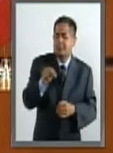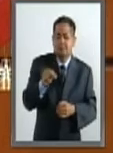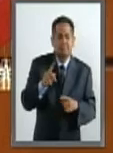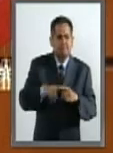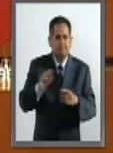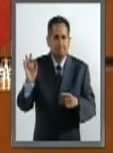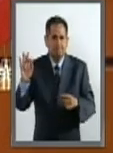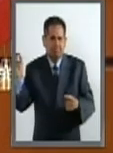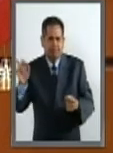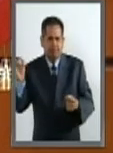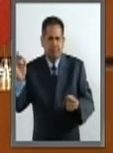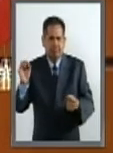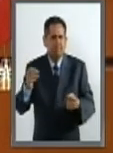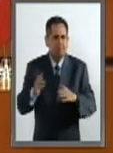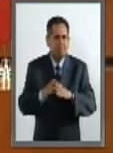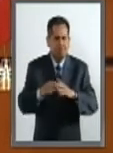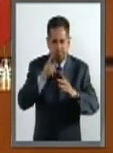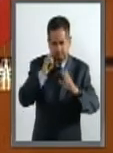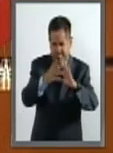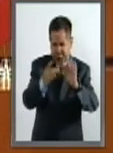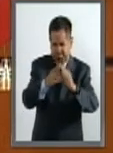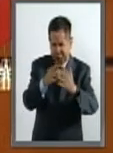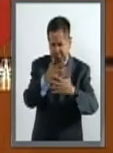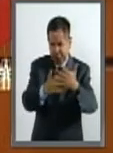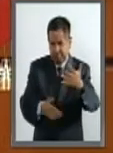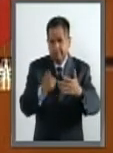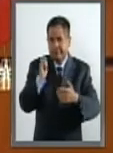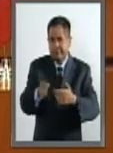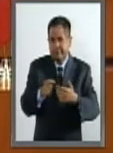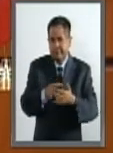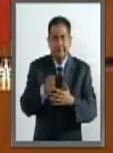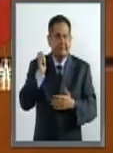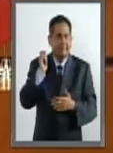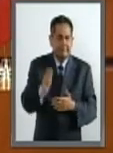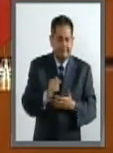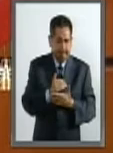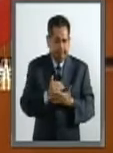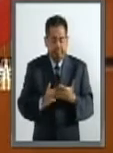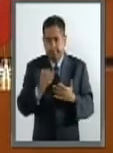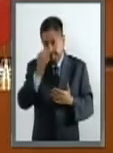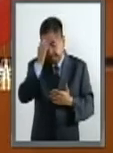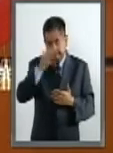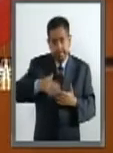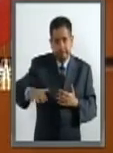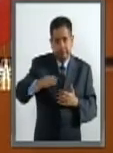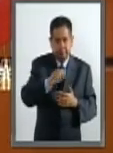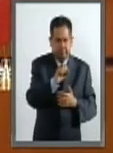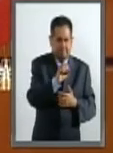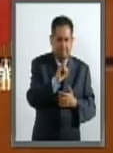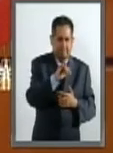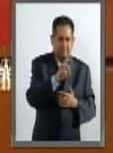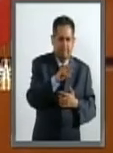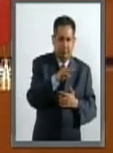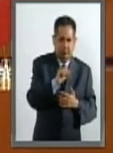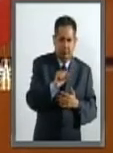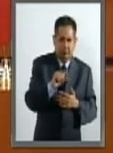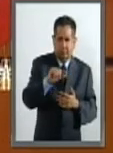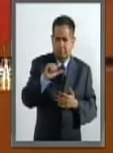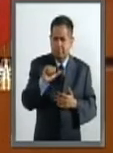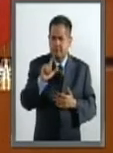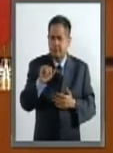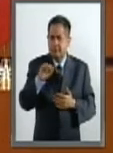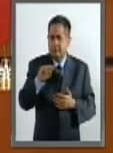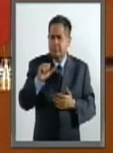aberración que esto significa, les voy a leer la definición de lo que se conoce como síndrome de